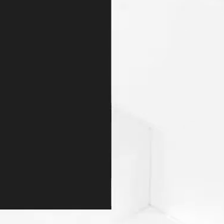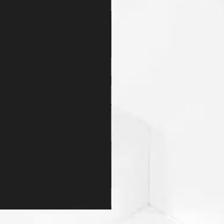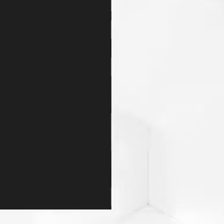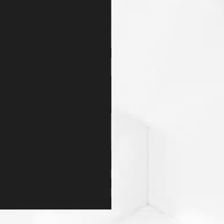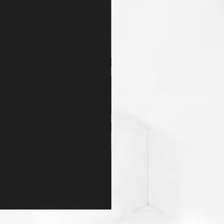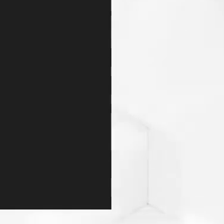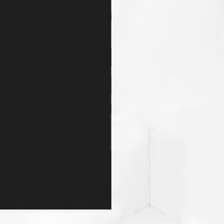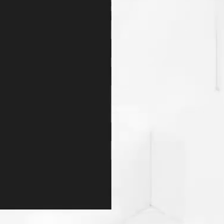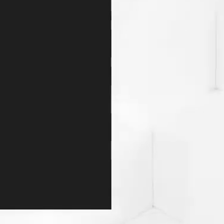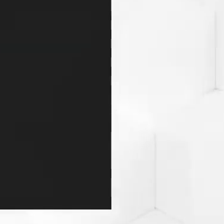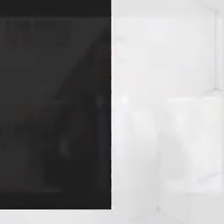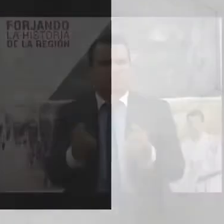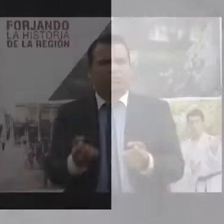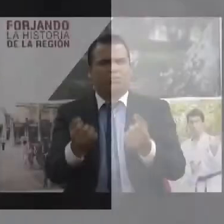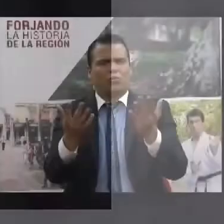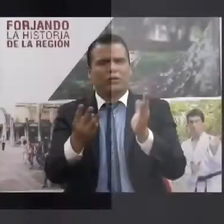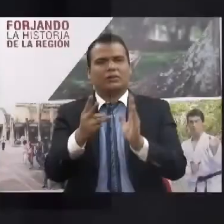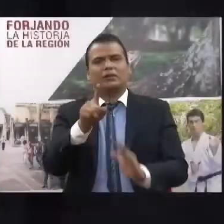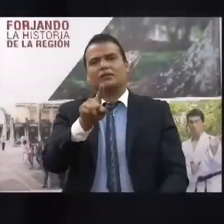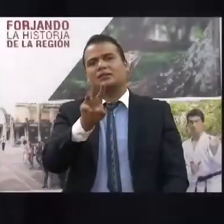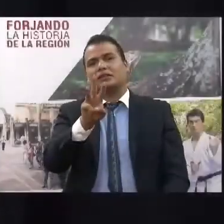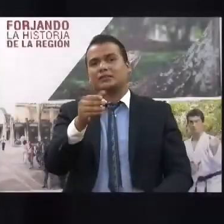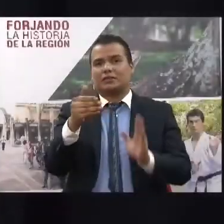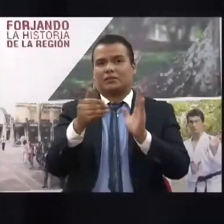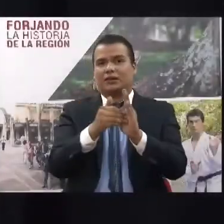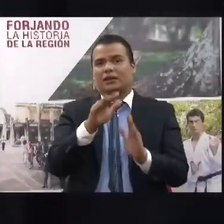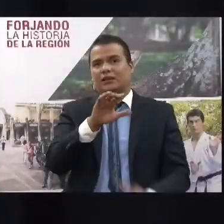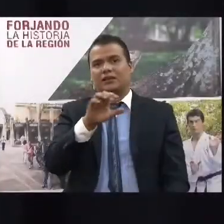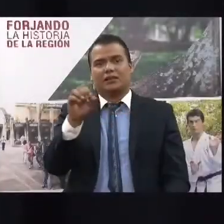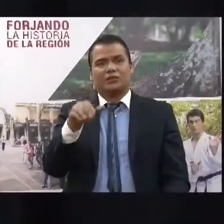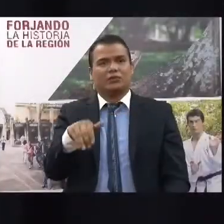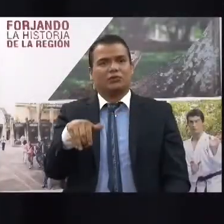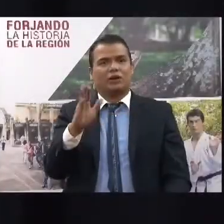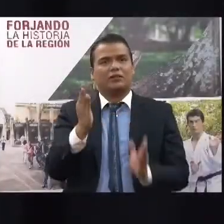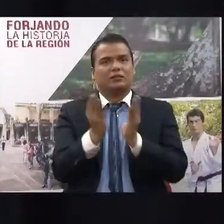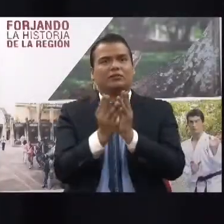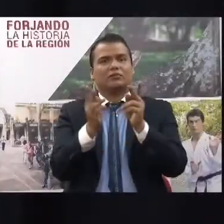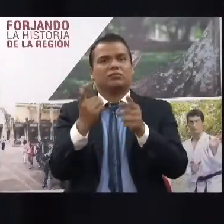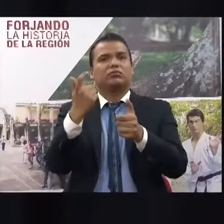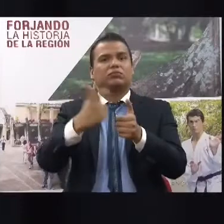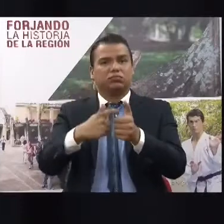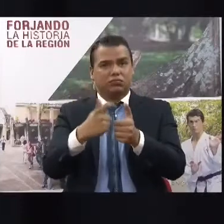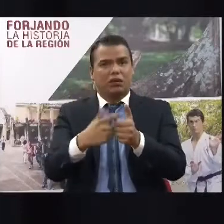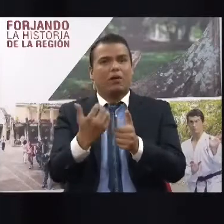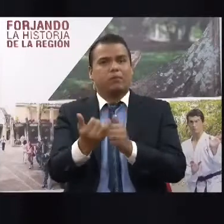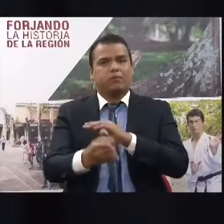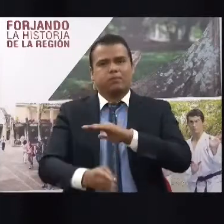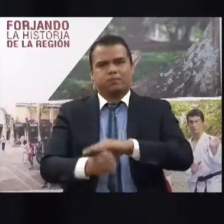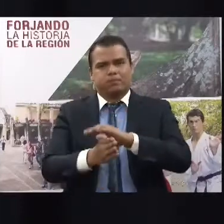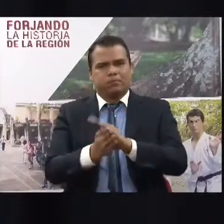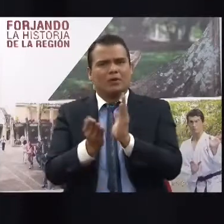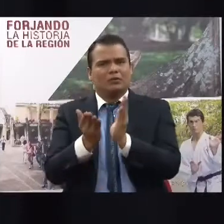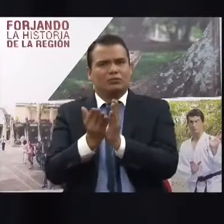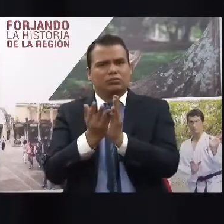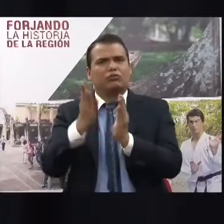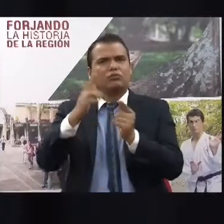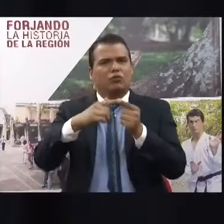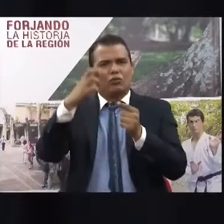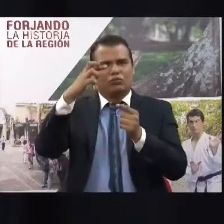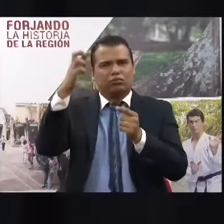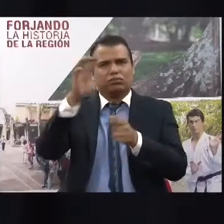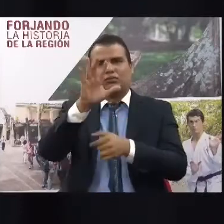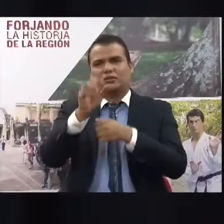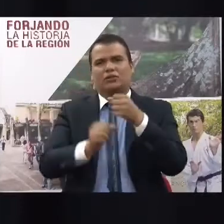Por primera vez, más de 13.500 estudiantes están activos en los niveles de pregrado